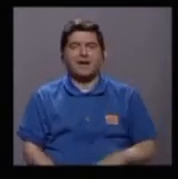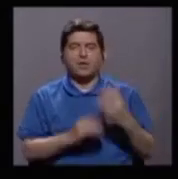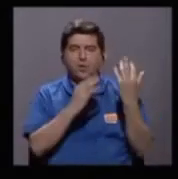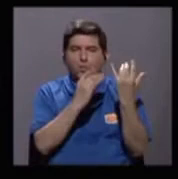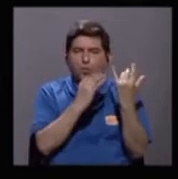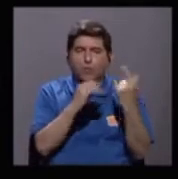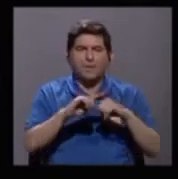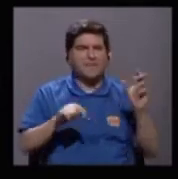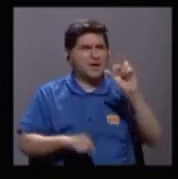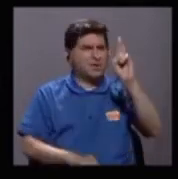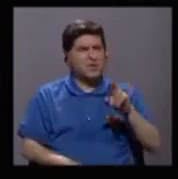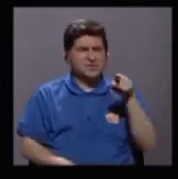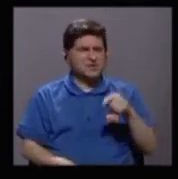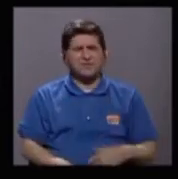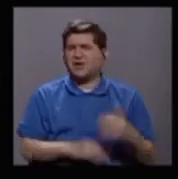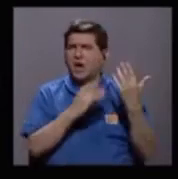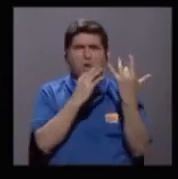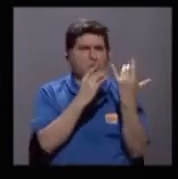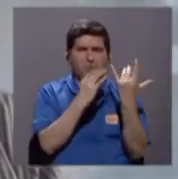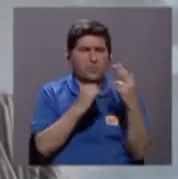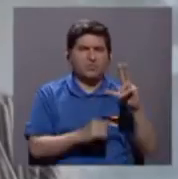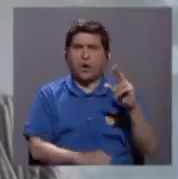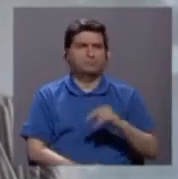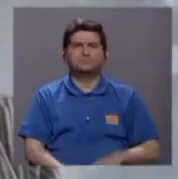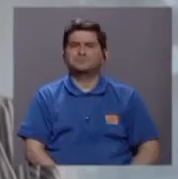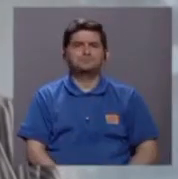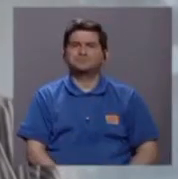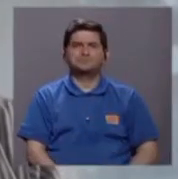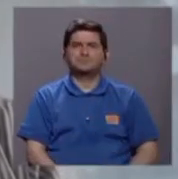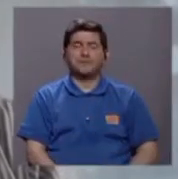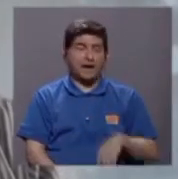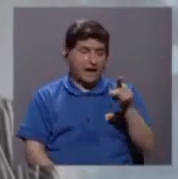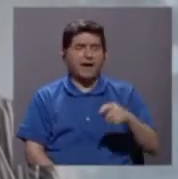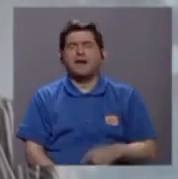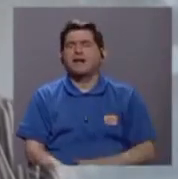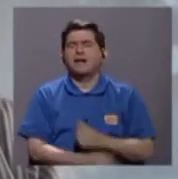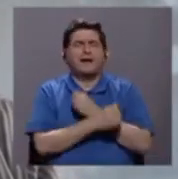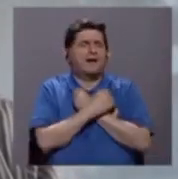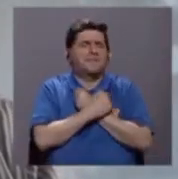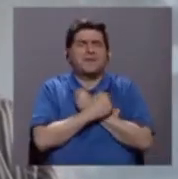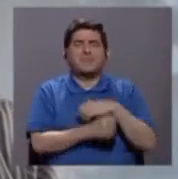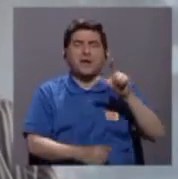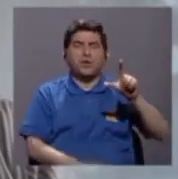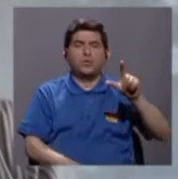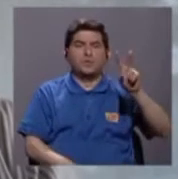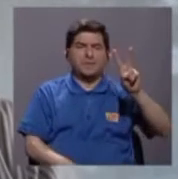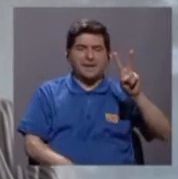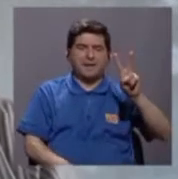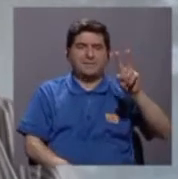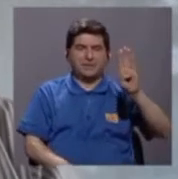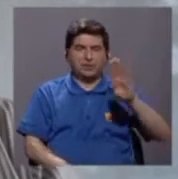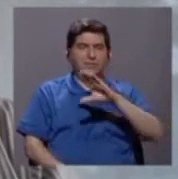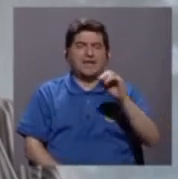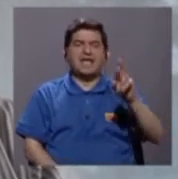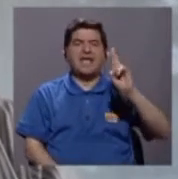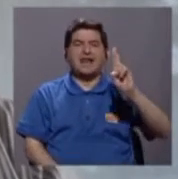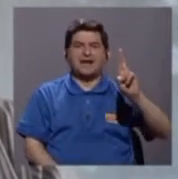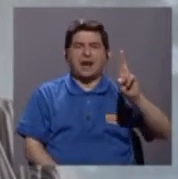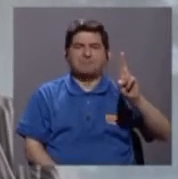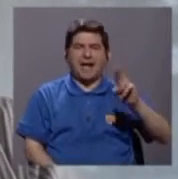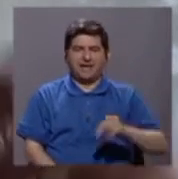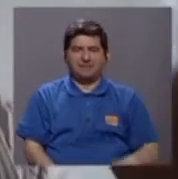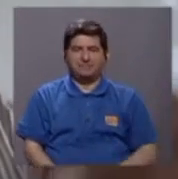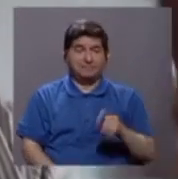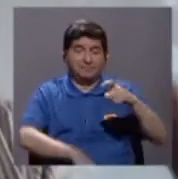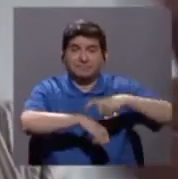que él en Costa Rica no se dedicó a la flauta. Pero él era un amante de Beethoven y Rachmaninoff. Y entonces en esa